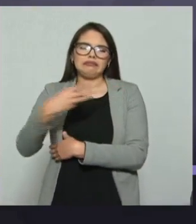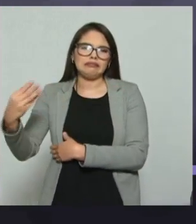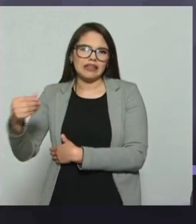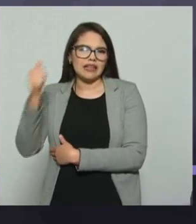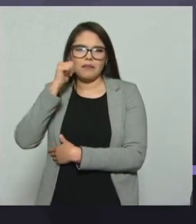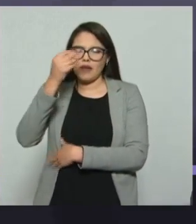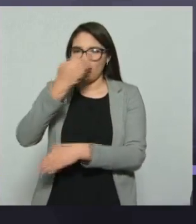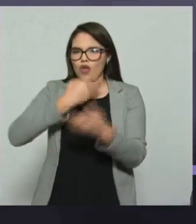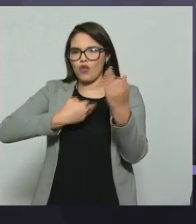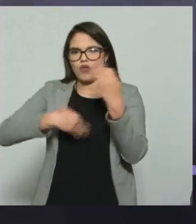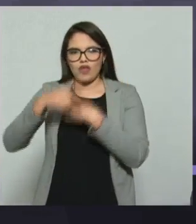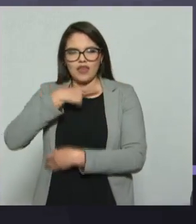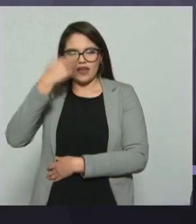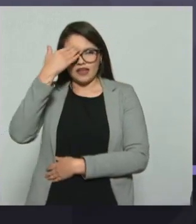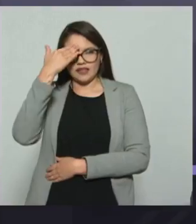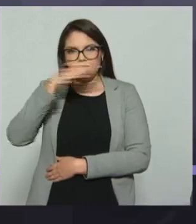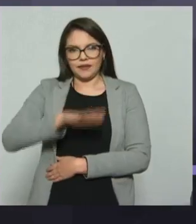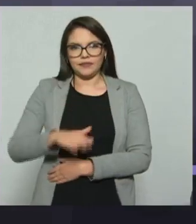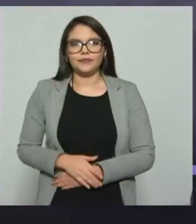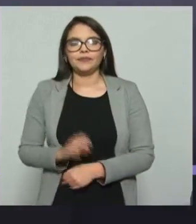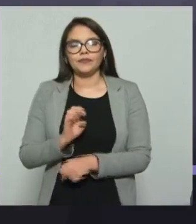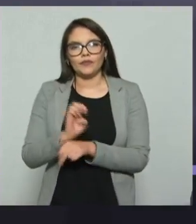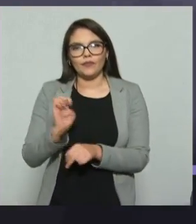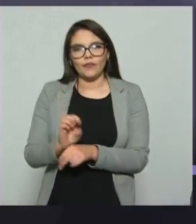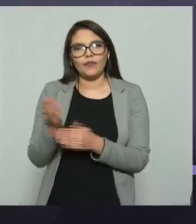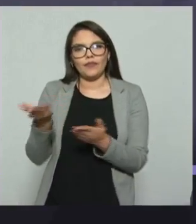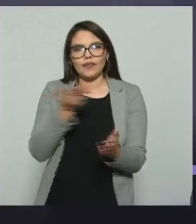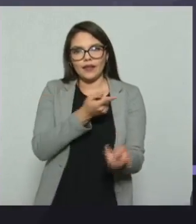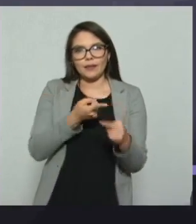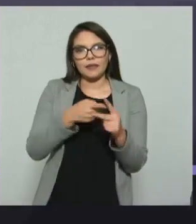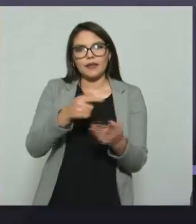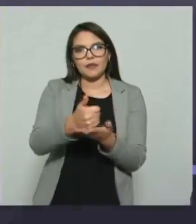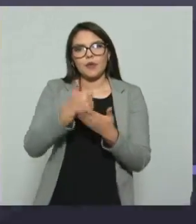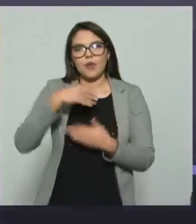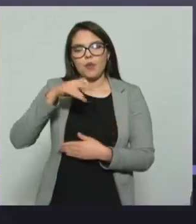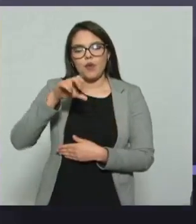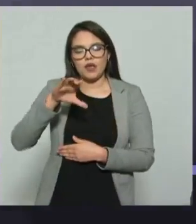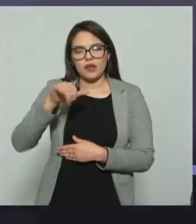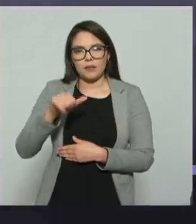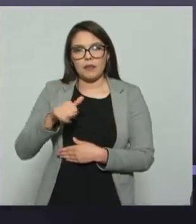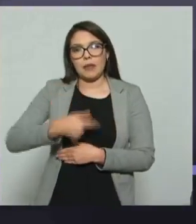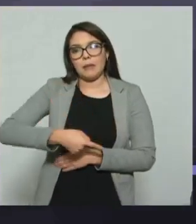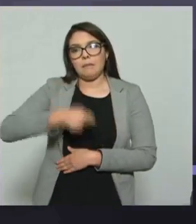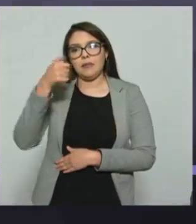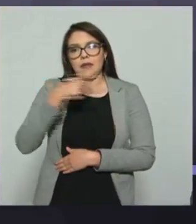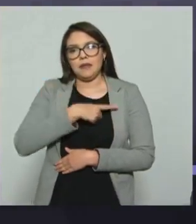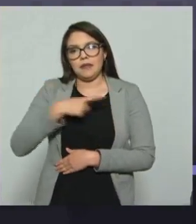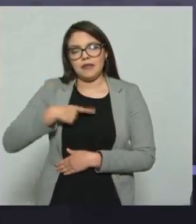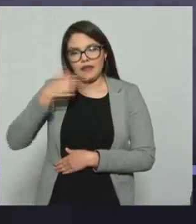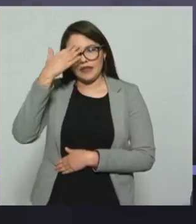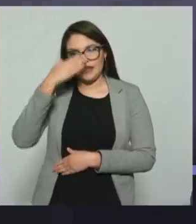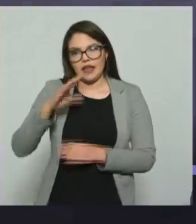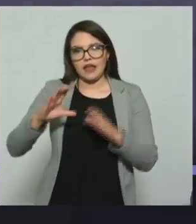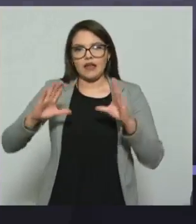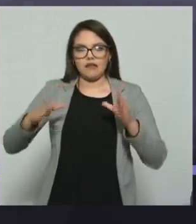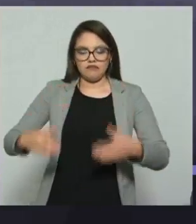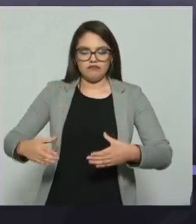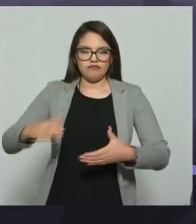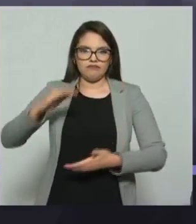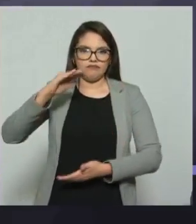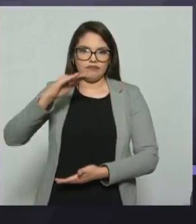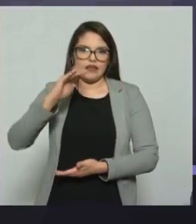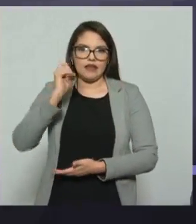general, nuestro bienestar. Entonces, empezamos con Mónica. Primero, pues necesitamos encontrar pues, un recipiente, un dispensador,